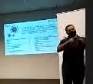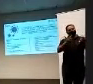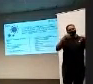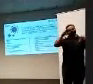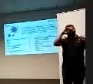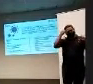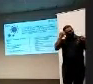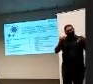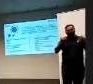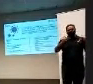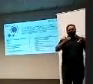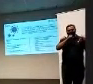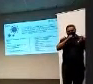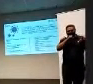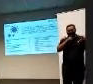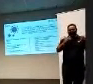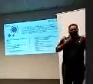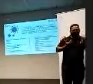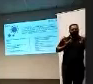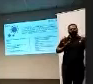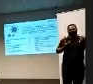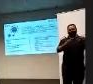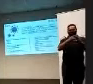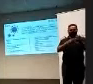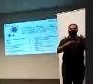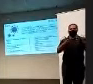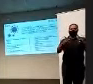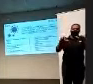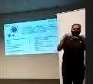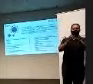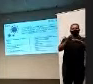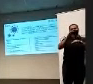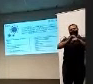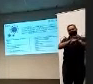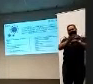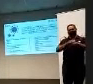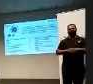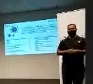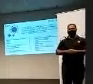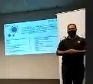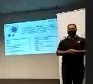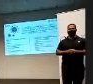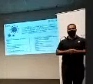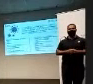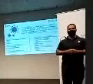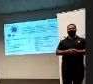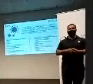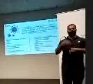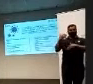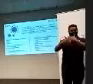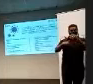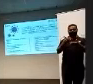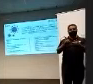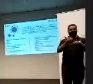Luego con los cuadros graves ya fue disnea, pérdida de apetito, confusión, dolor o opresión